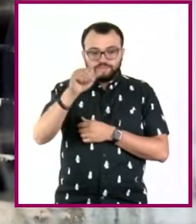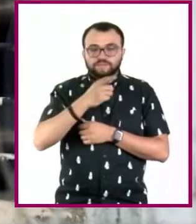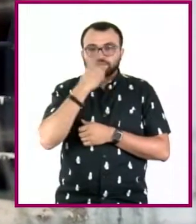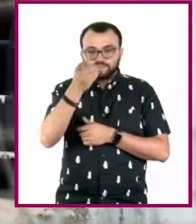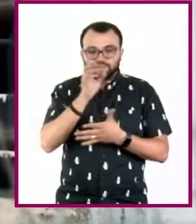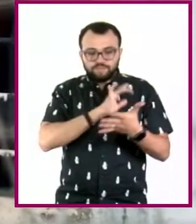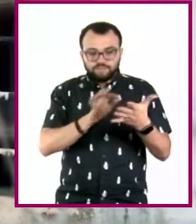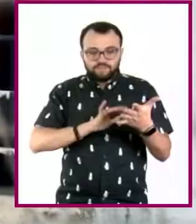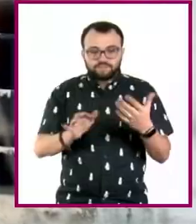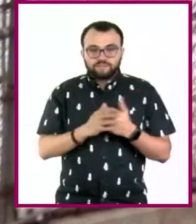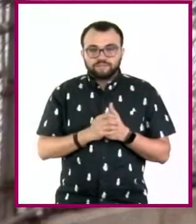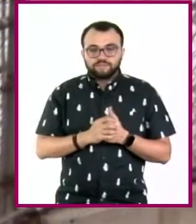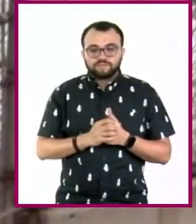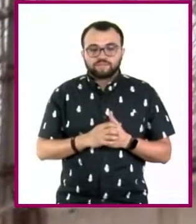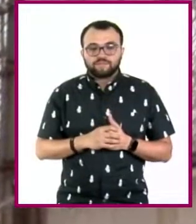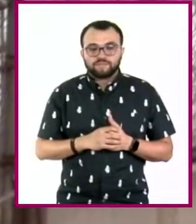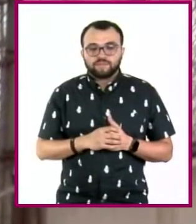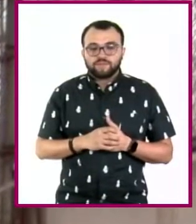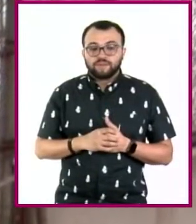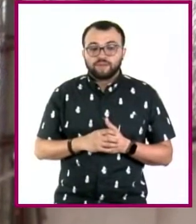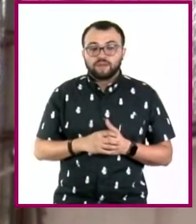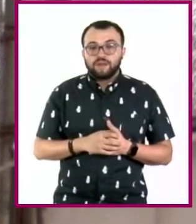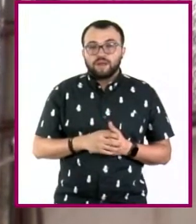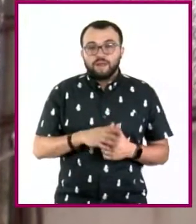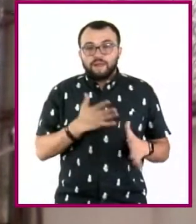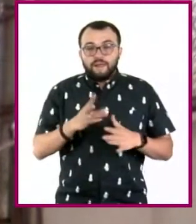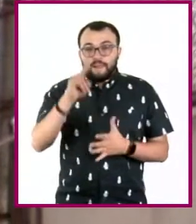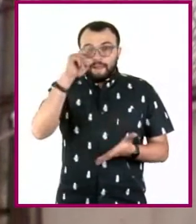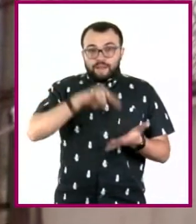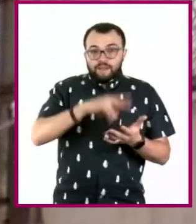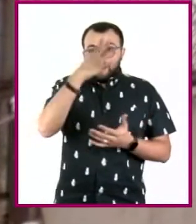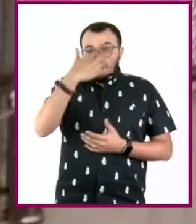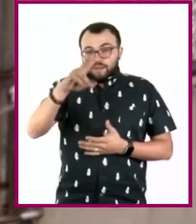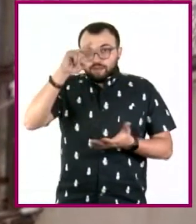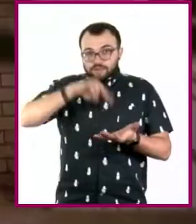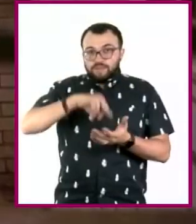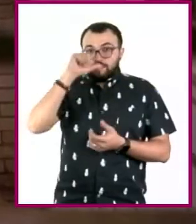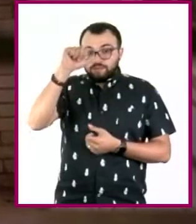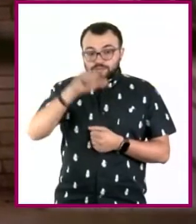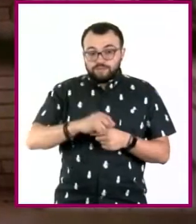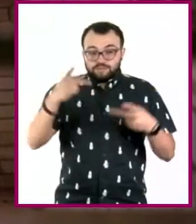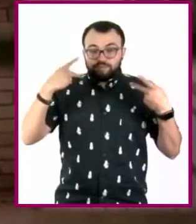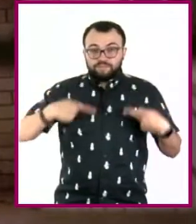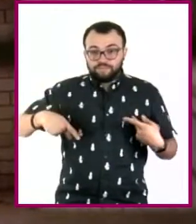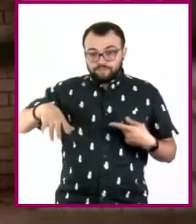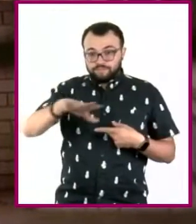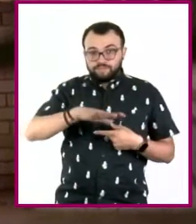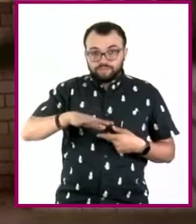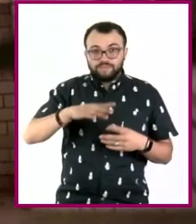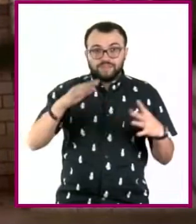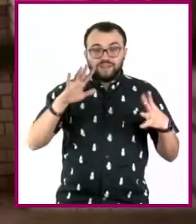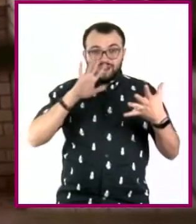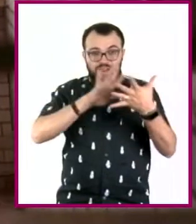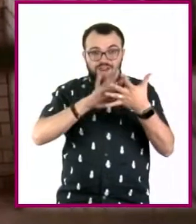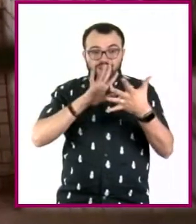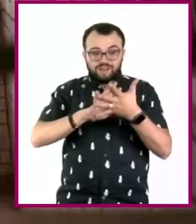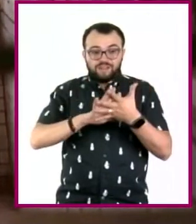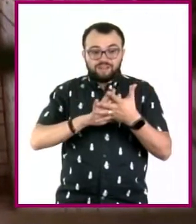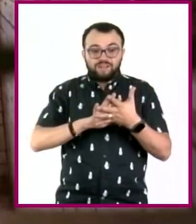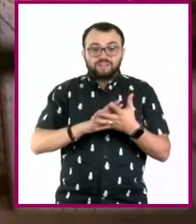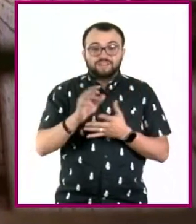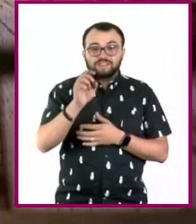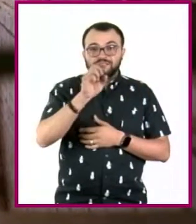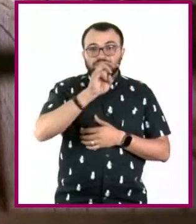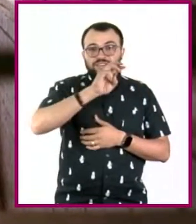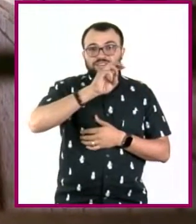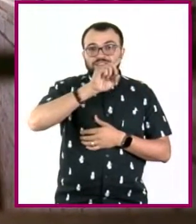leer, agárrate, que entre los años 2010 y 2016 la población recluida en las cárceles osciló entre